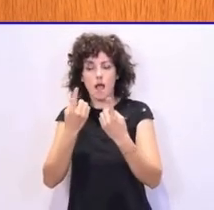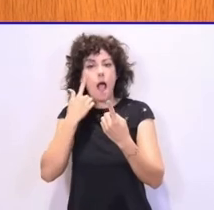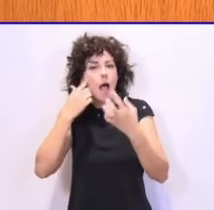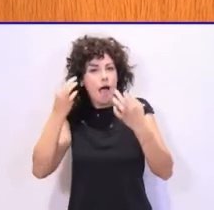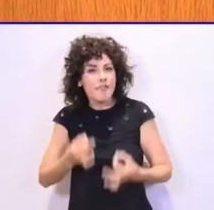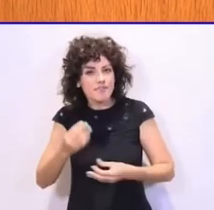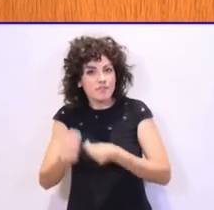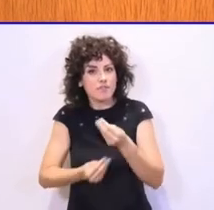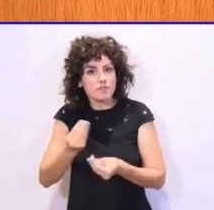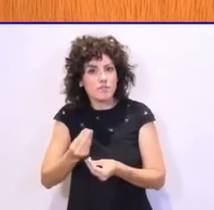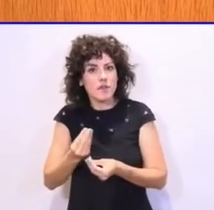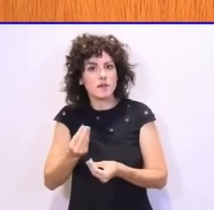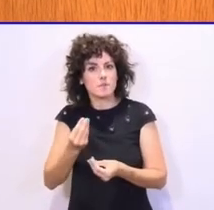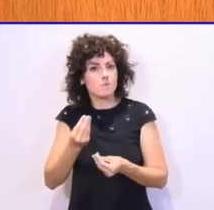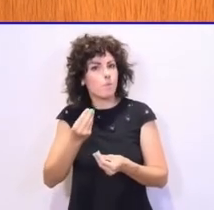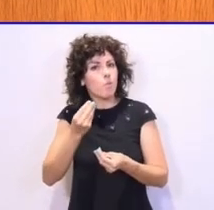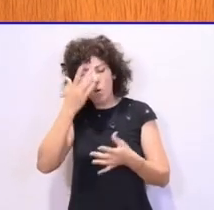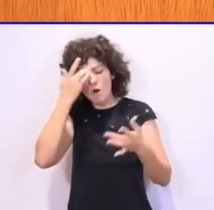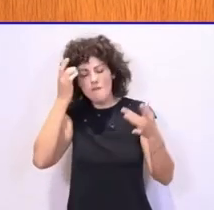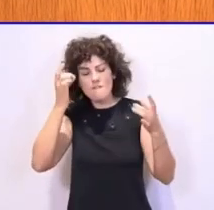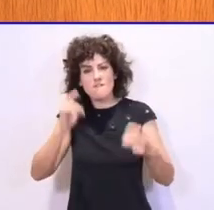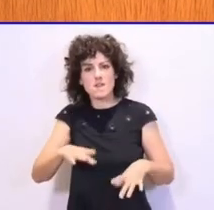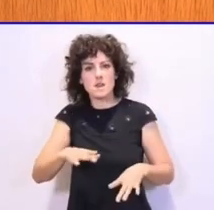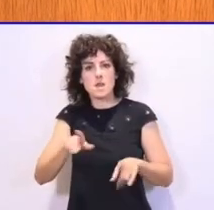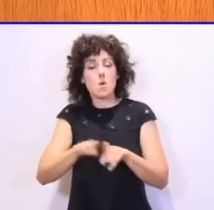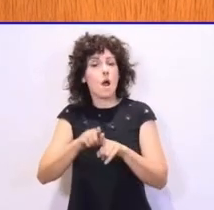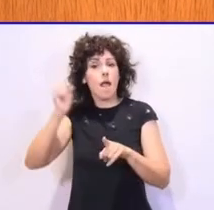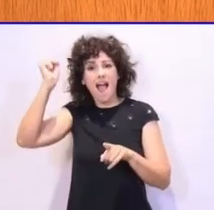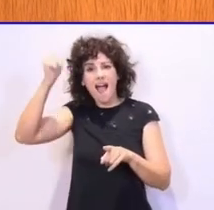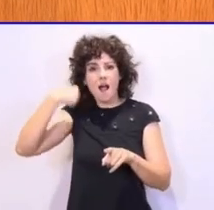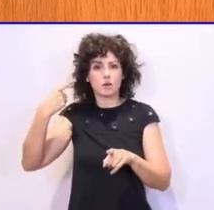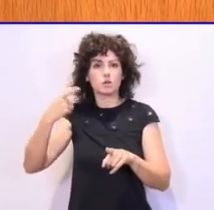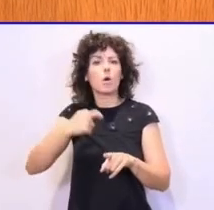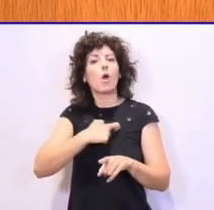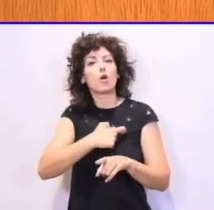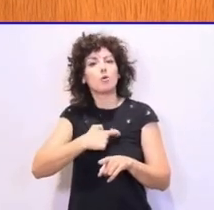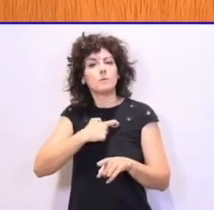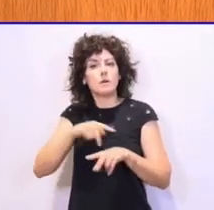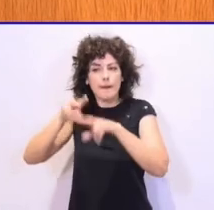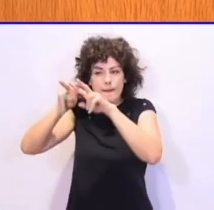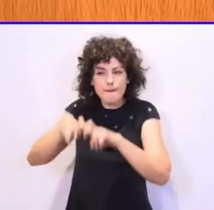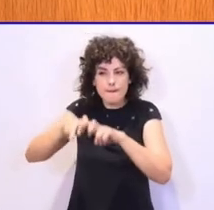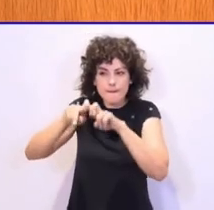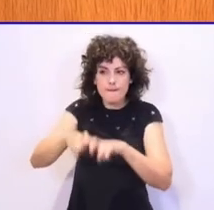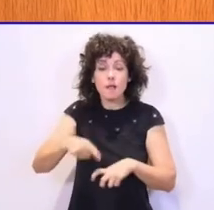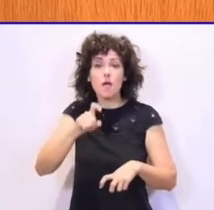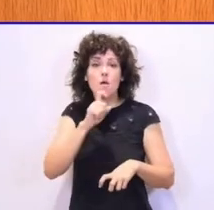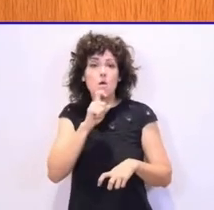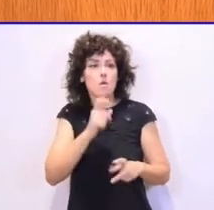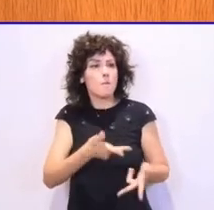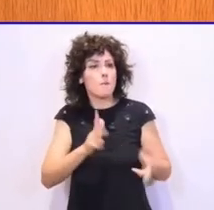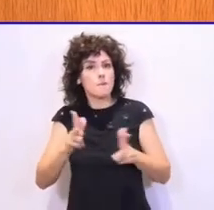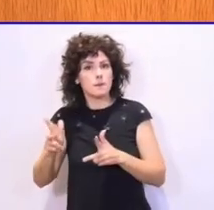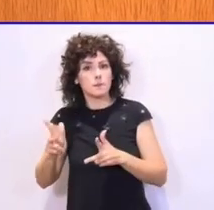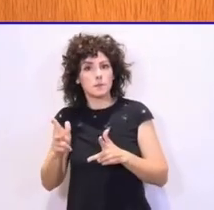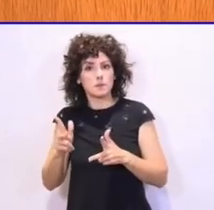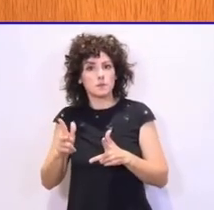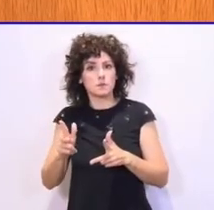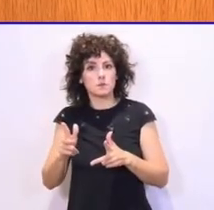por todas como se está haciendo en la comunidad Autónoma de Aragón una comisión de investigación de cómo se han permitido